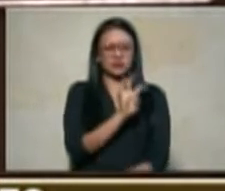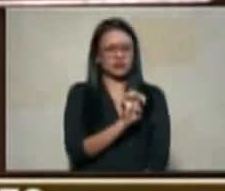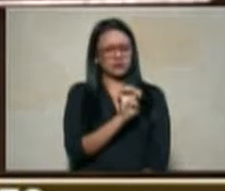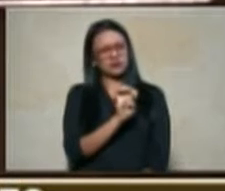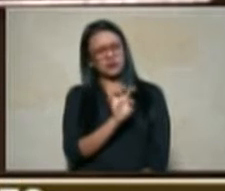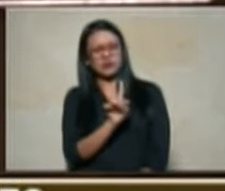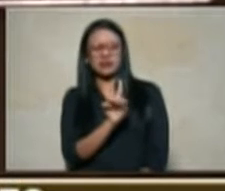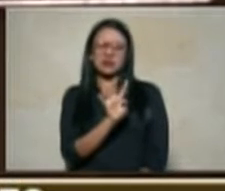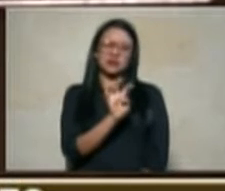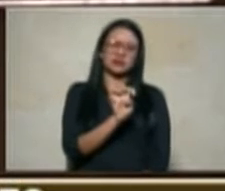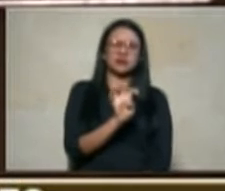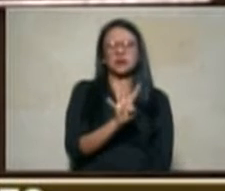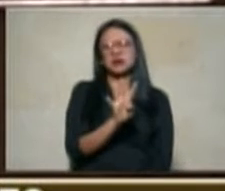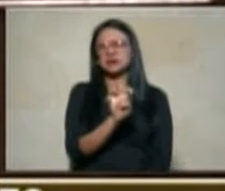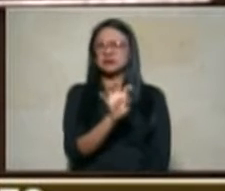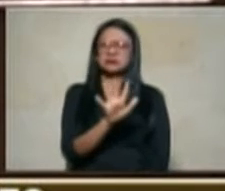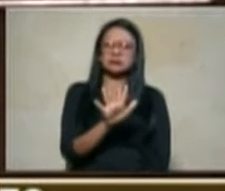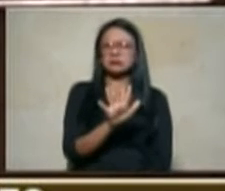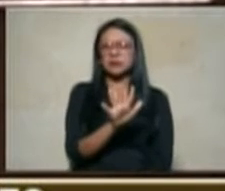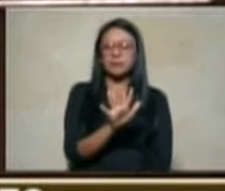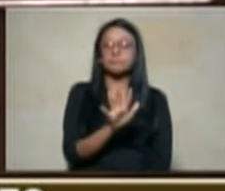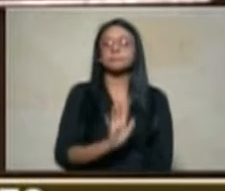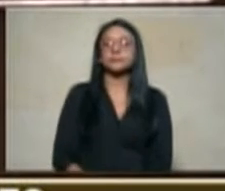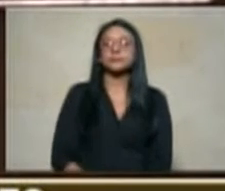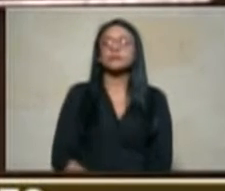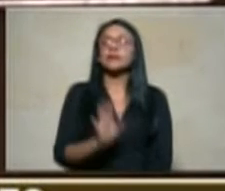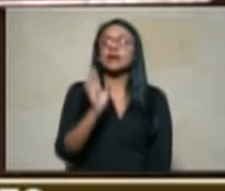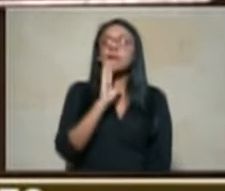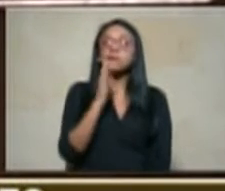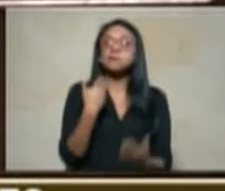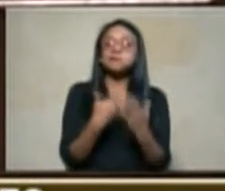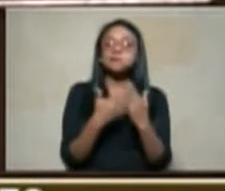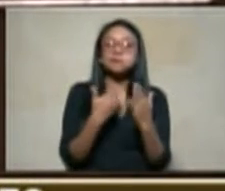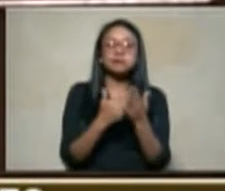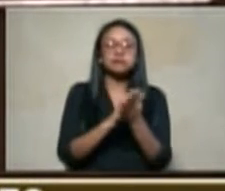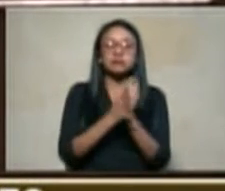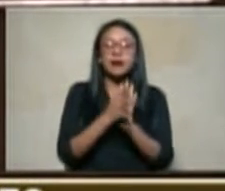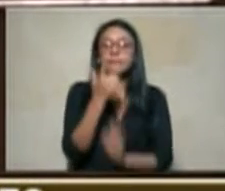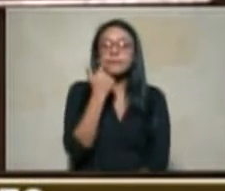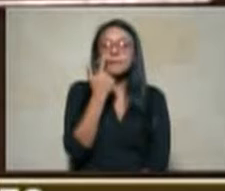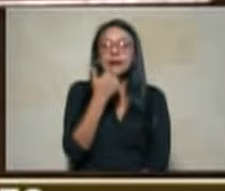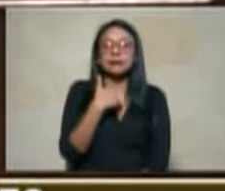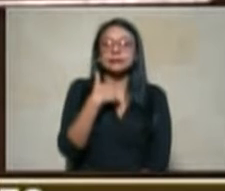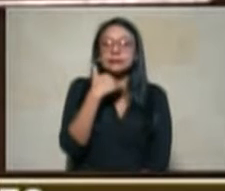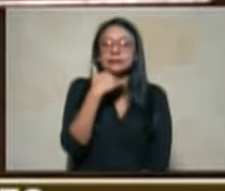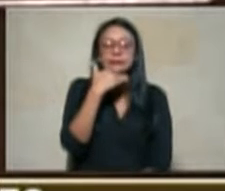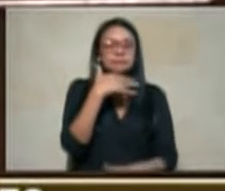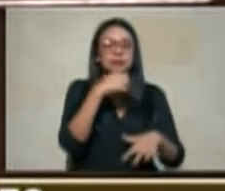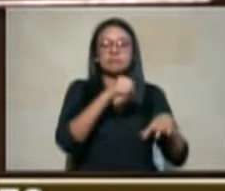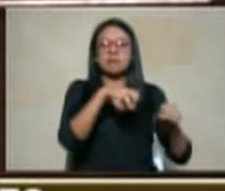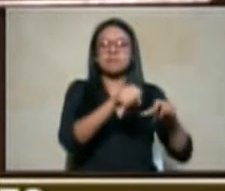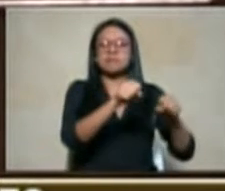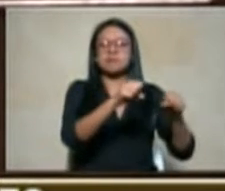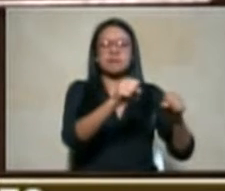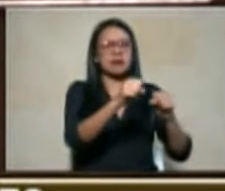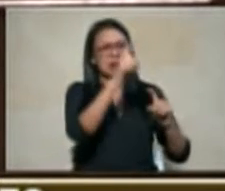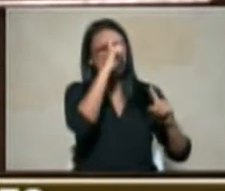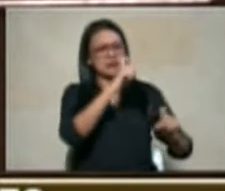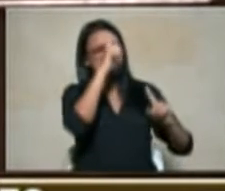el 94, 95, vendido por físico agotamiento de su padre, que no soportó más invasiones y más